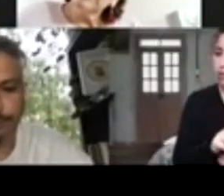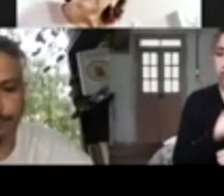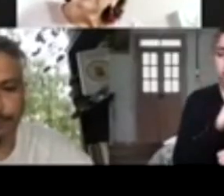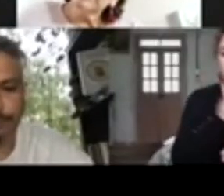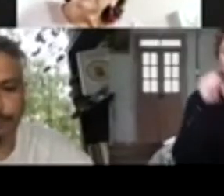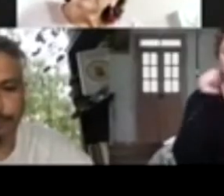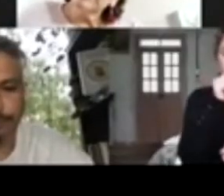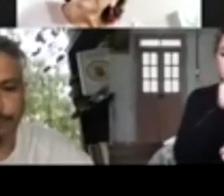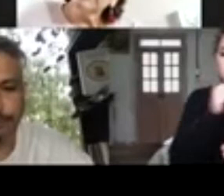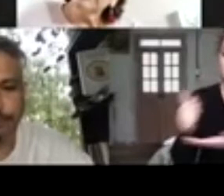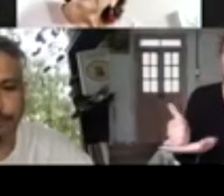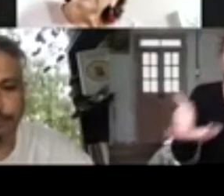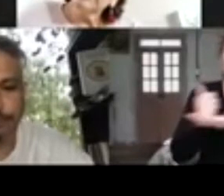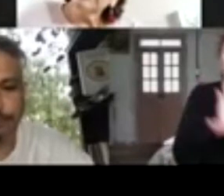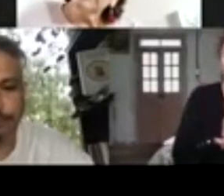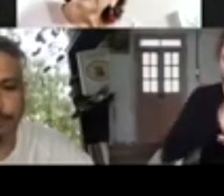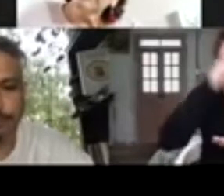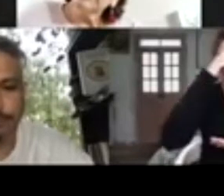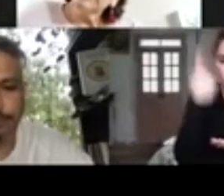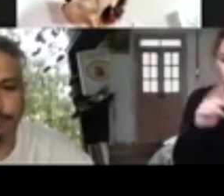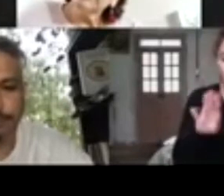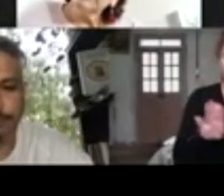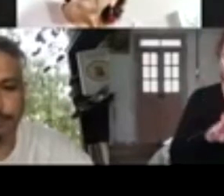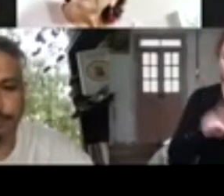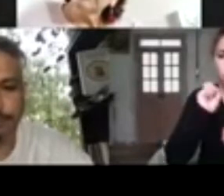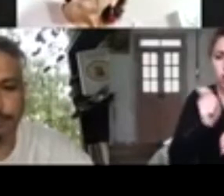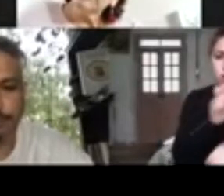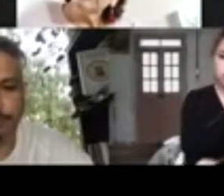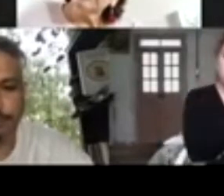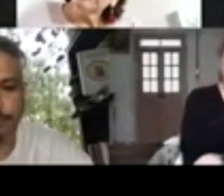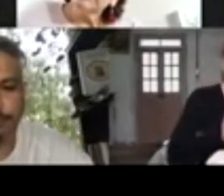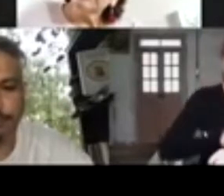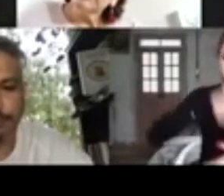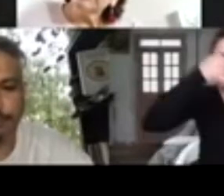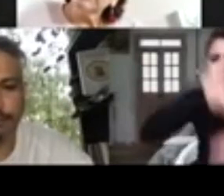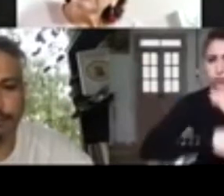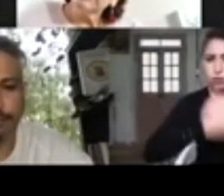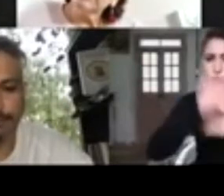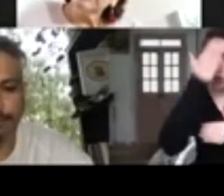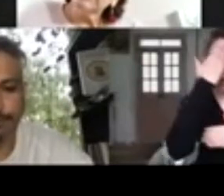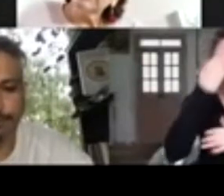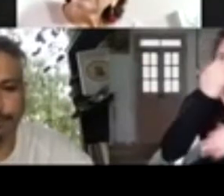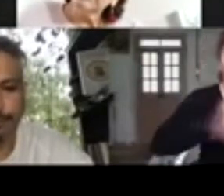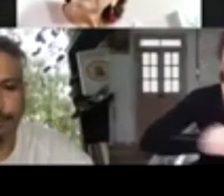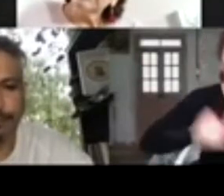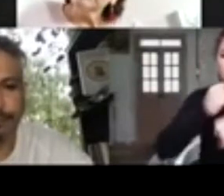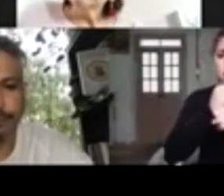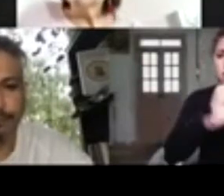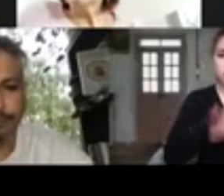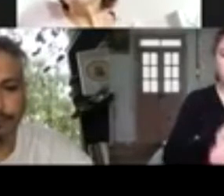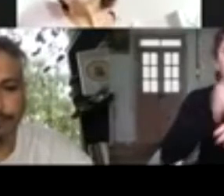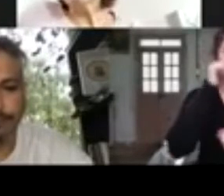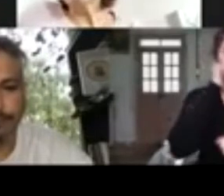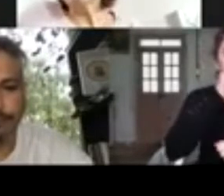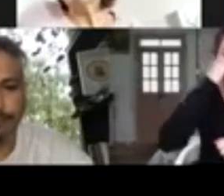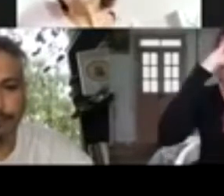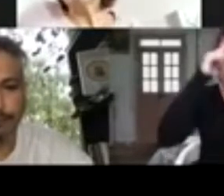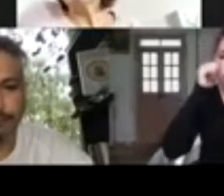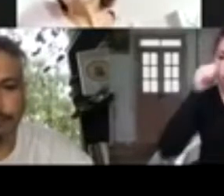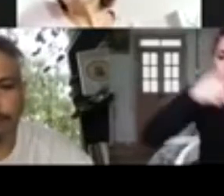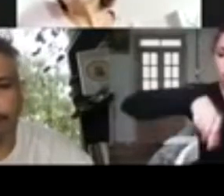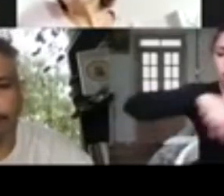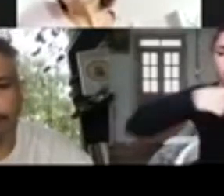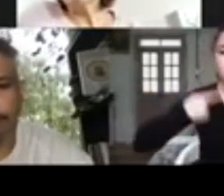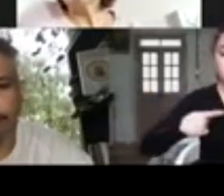aliados en la apertura institucional, en la transparencia y en la rendición de cuentas, siempre en beneficio de los ciudadanos